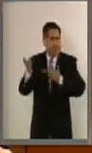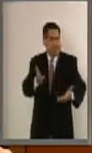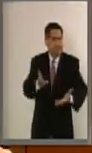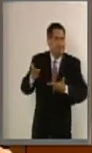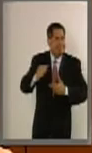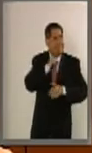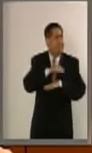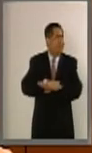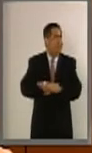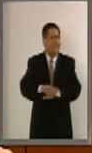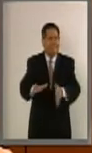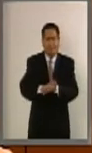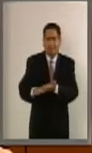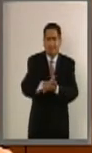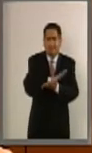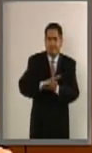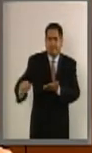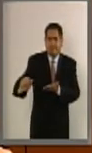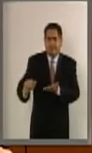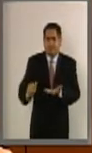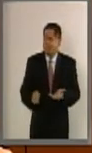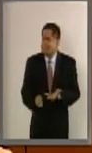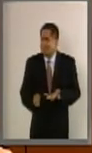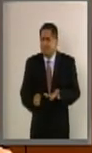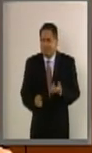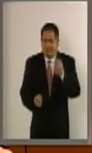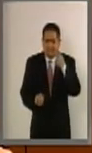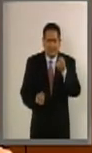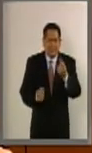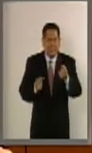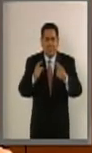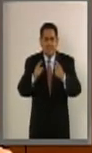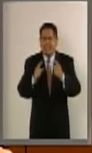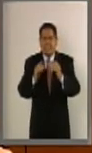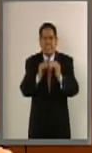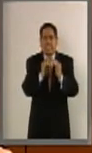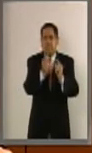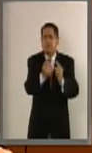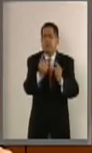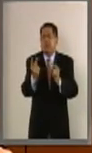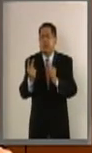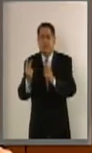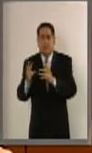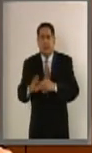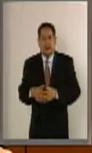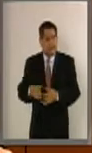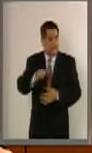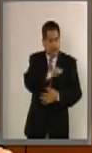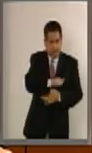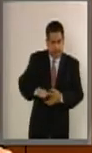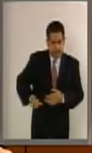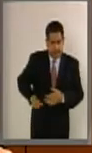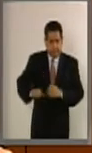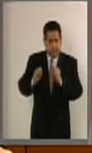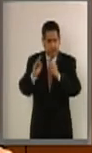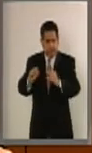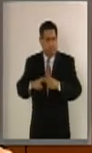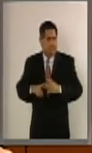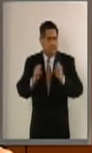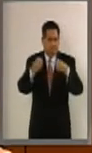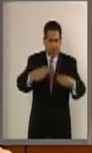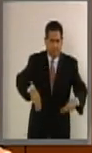damnificados. Y es que muy poco quedó en pie. La alcaldía, el